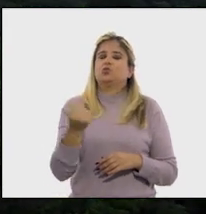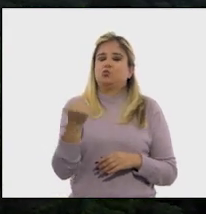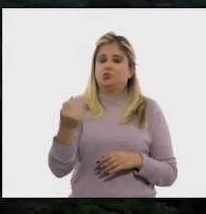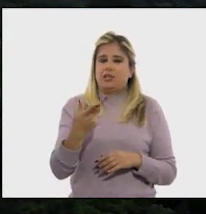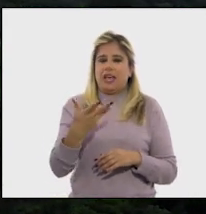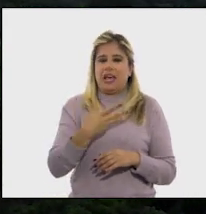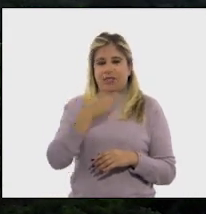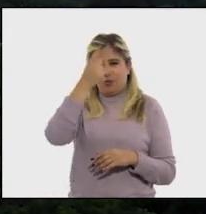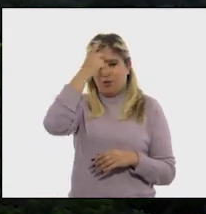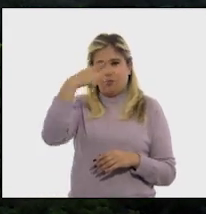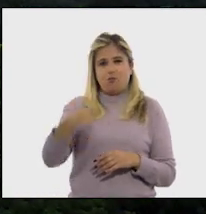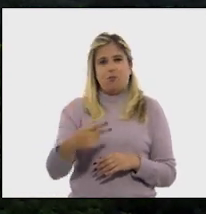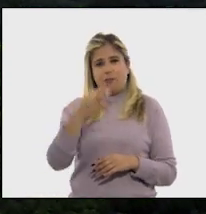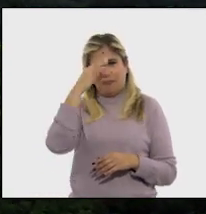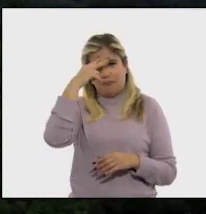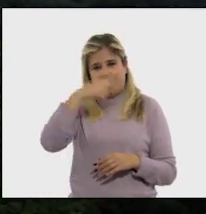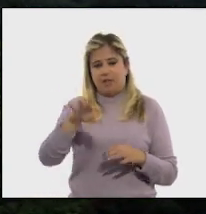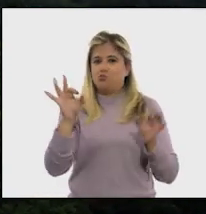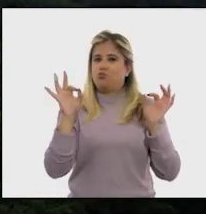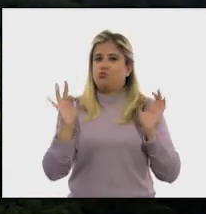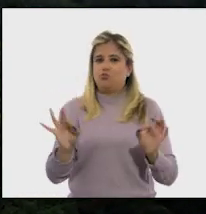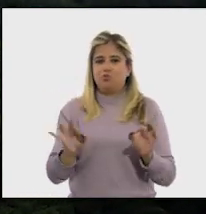poseer.